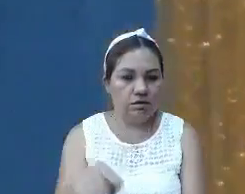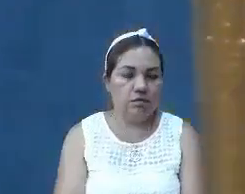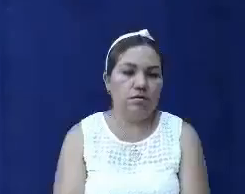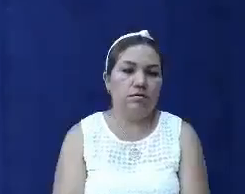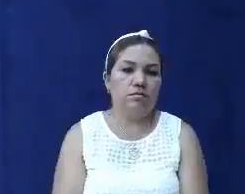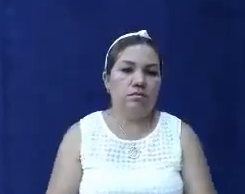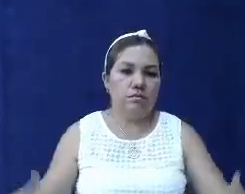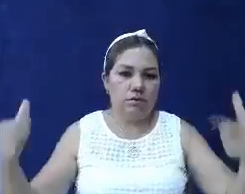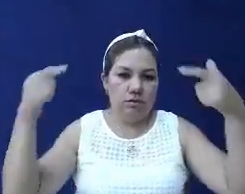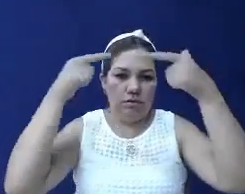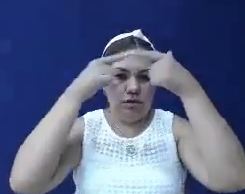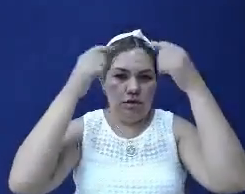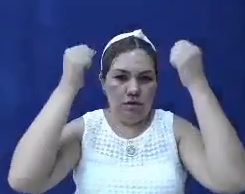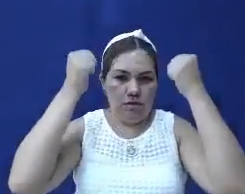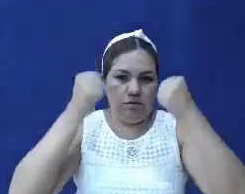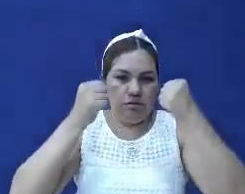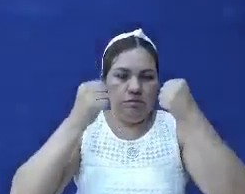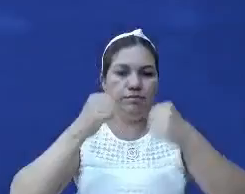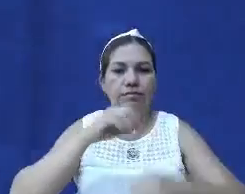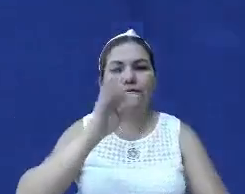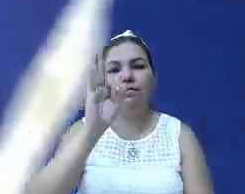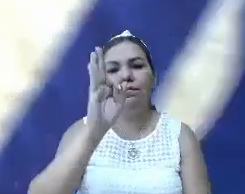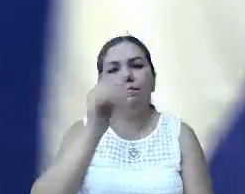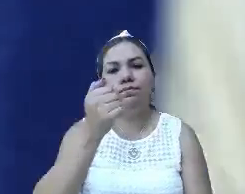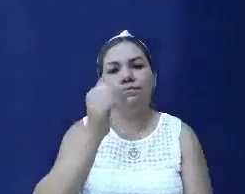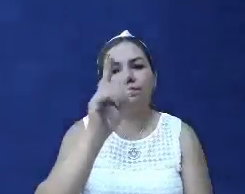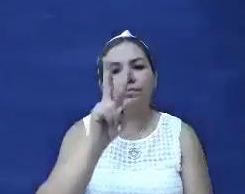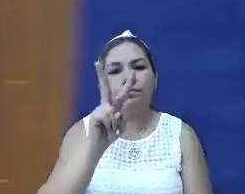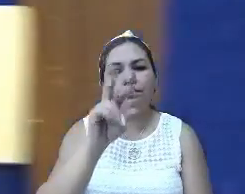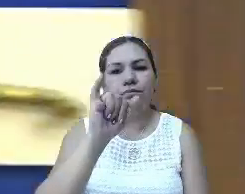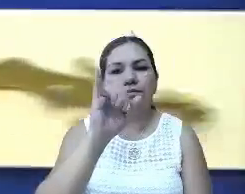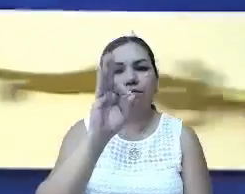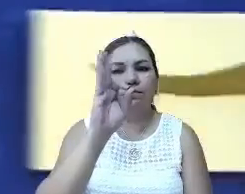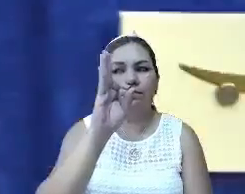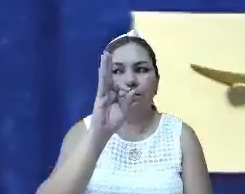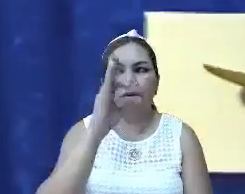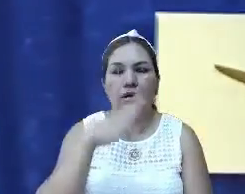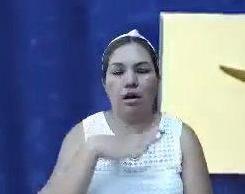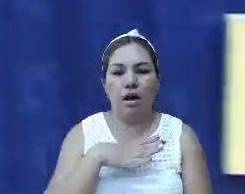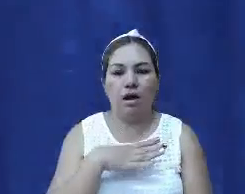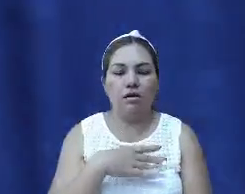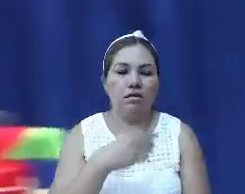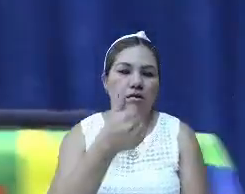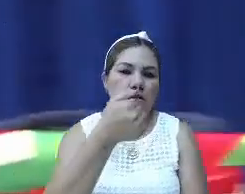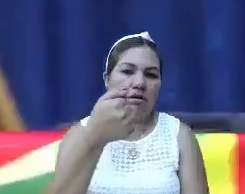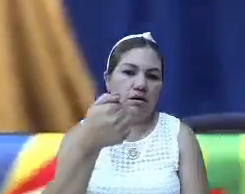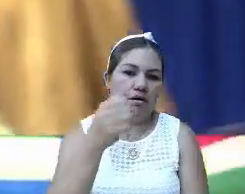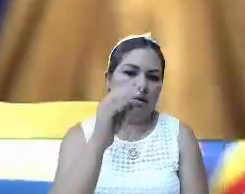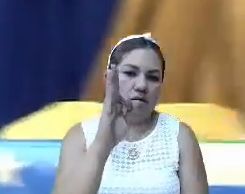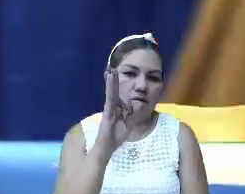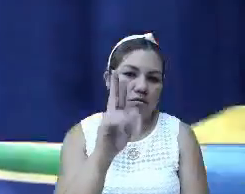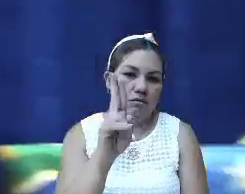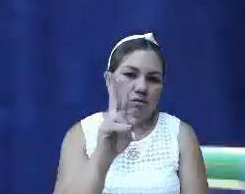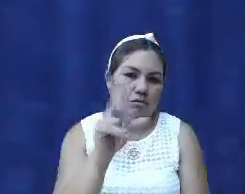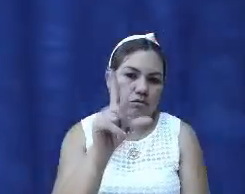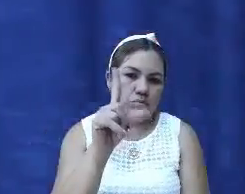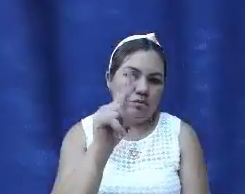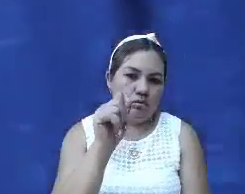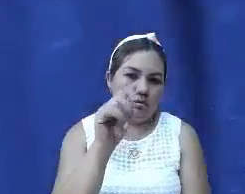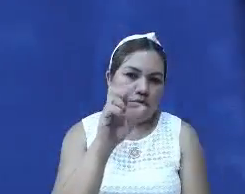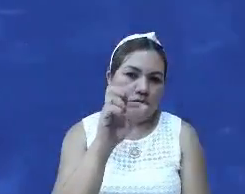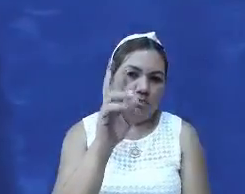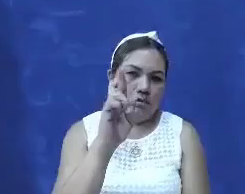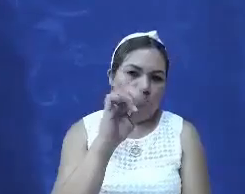rey David estaba en un adulterio, hermano. Encima le mató a su mejor, soldado, a Urías, y se metió con su